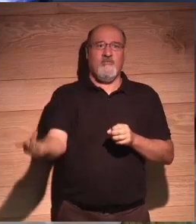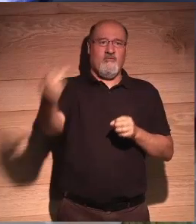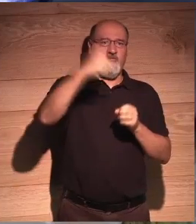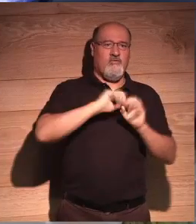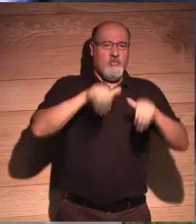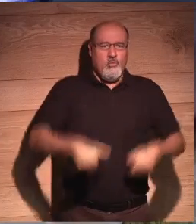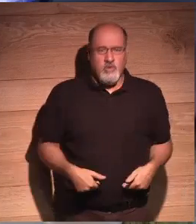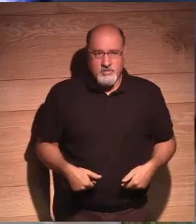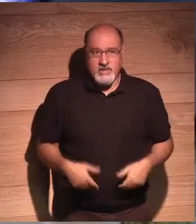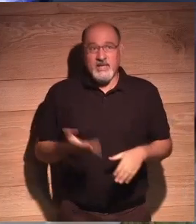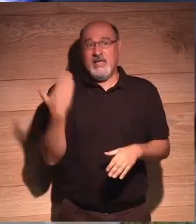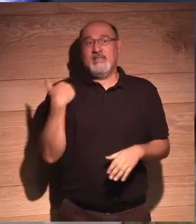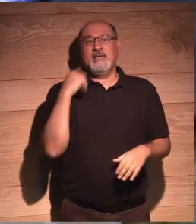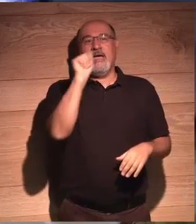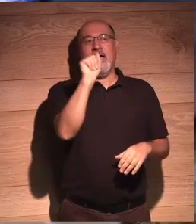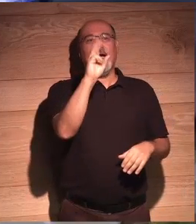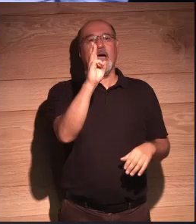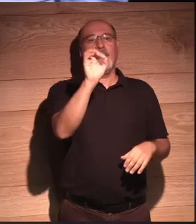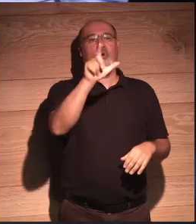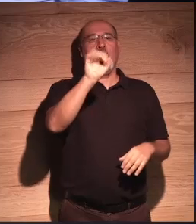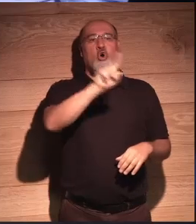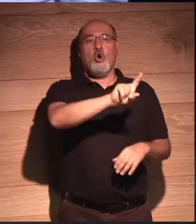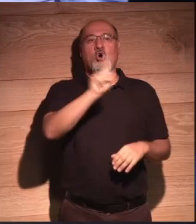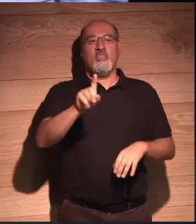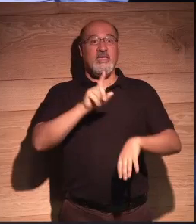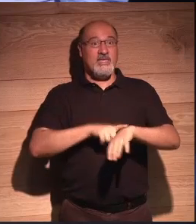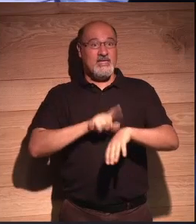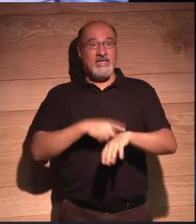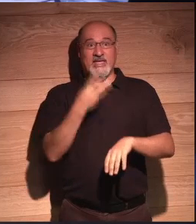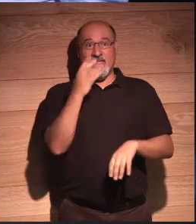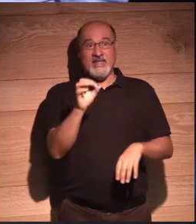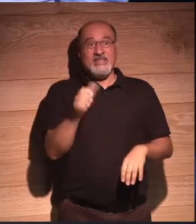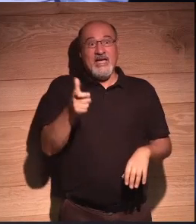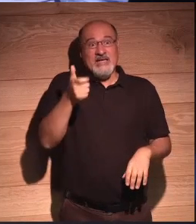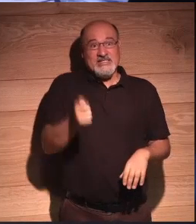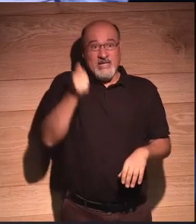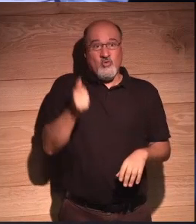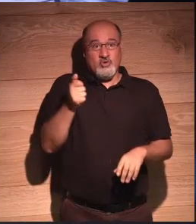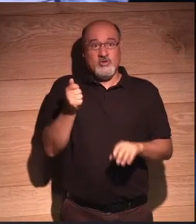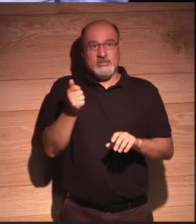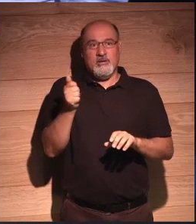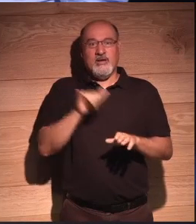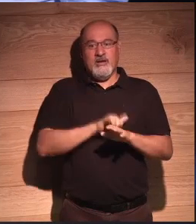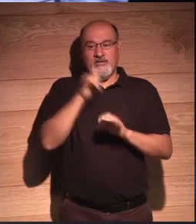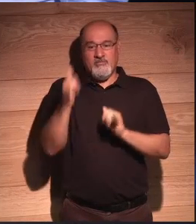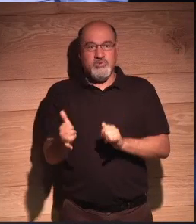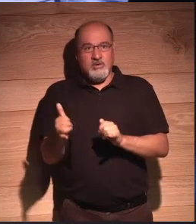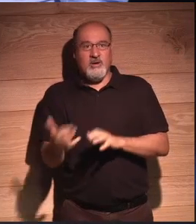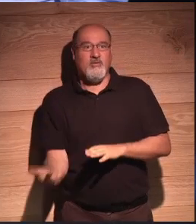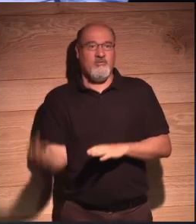por ejemplo, en Apolo 11 de quedan 30 segundos, esos 30 segundos es para poder aterrizar y poder volver a